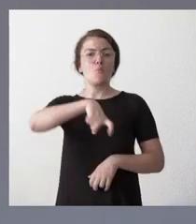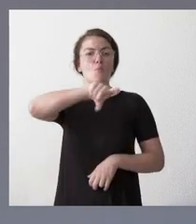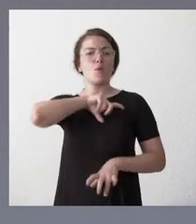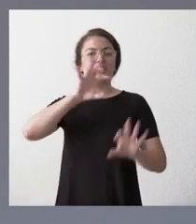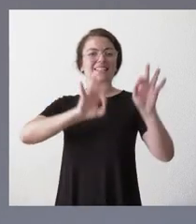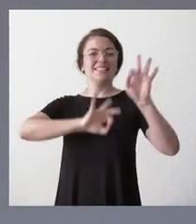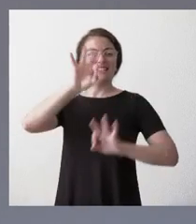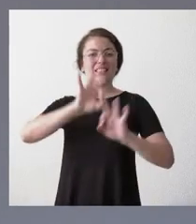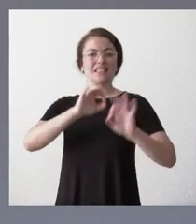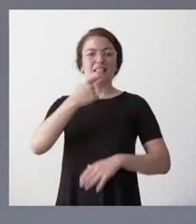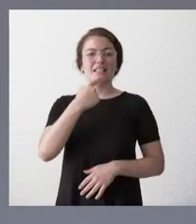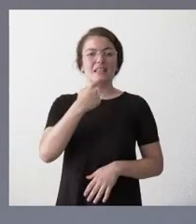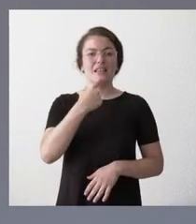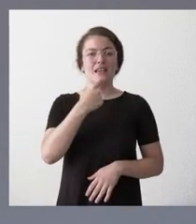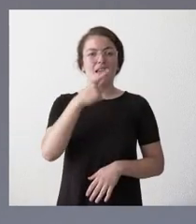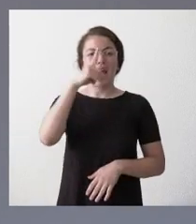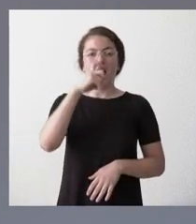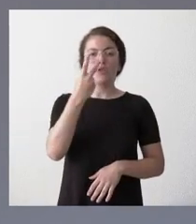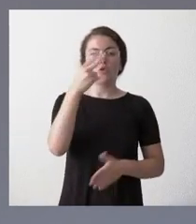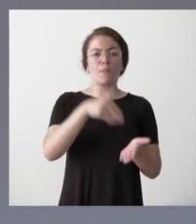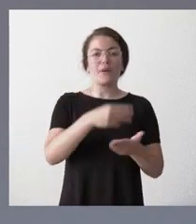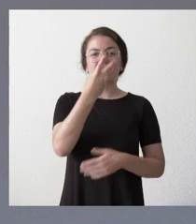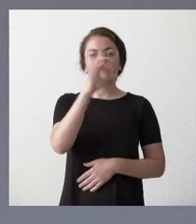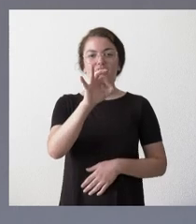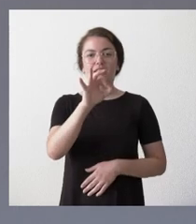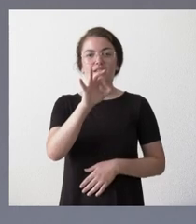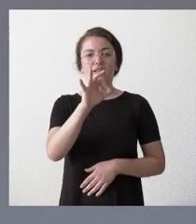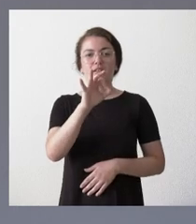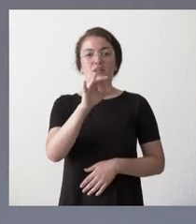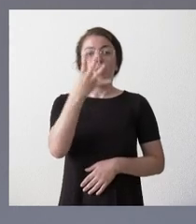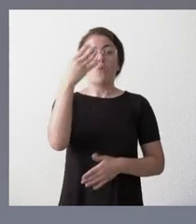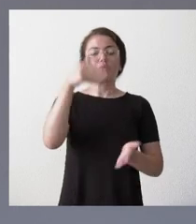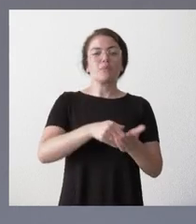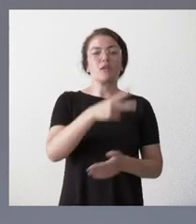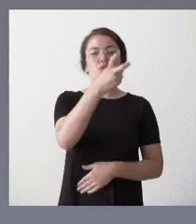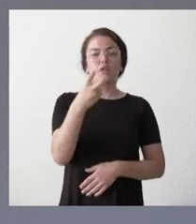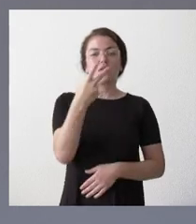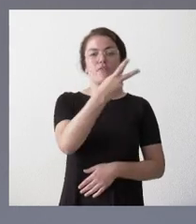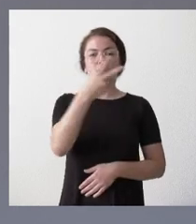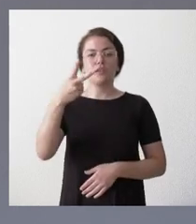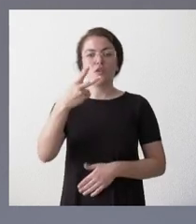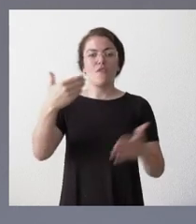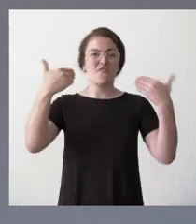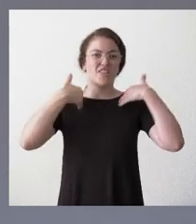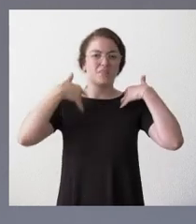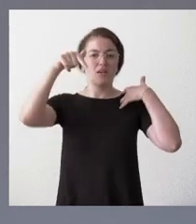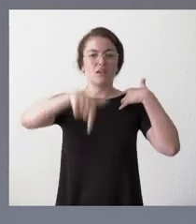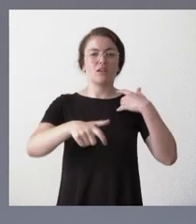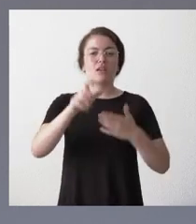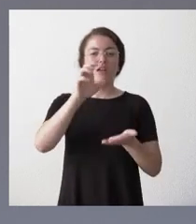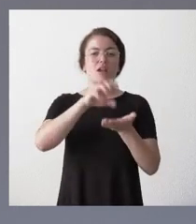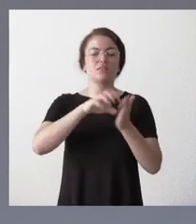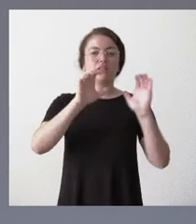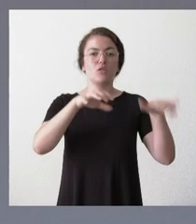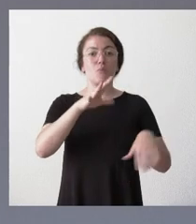indican que en el año 2020 hubo 4.222 víctimas en Castilla y León por hechos